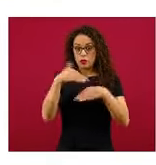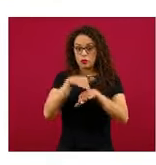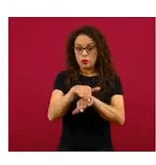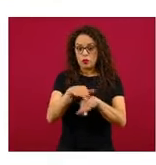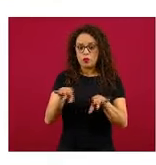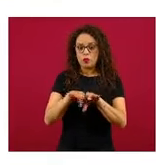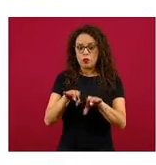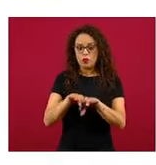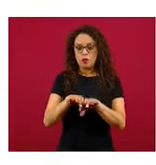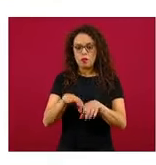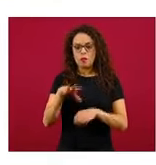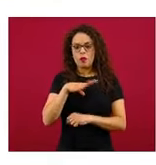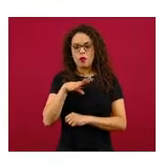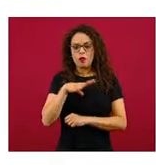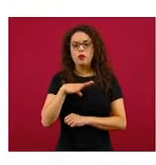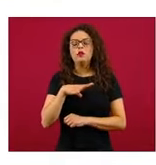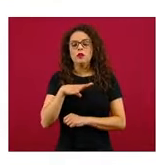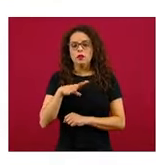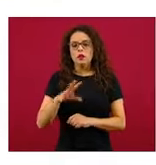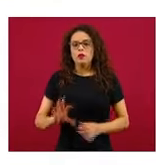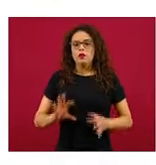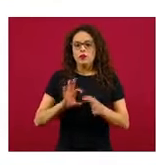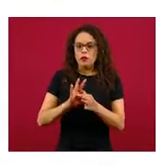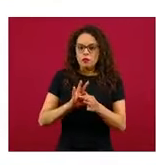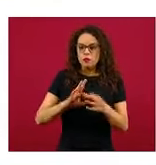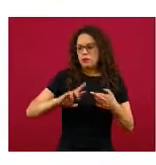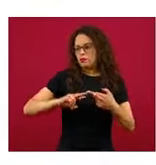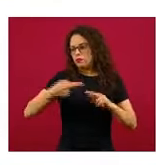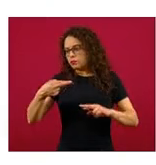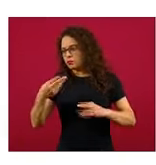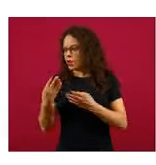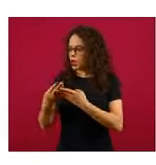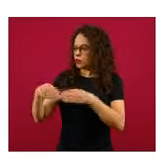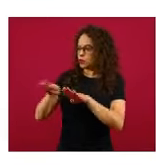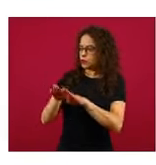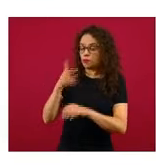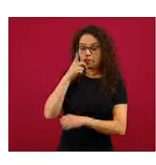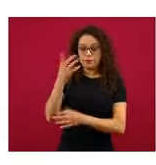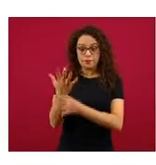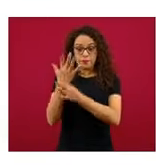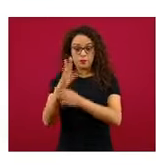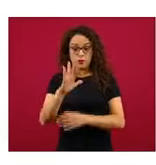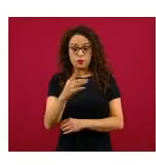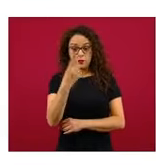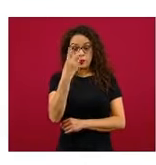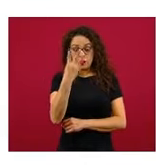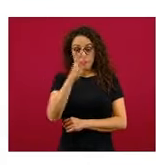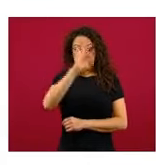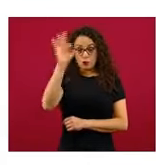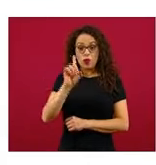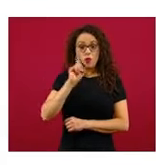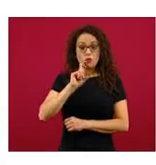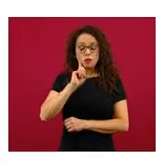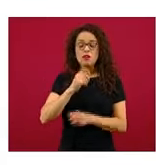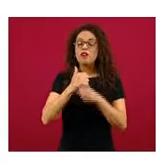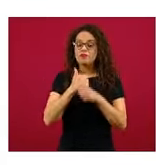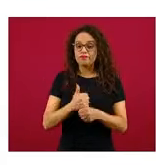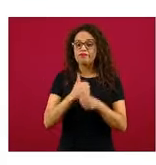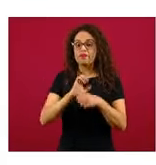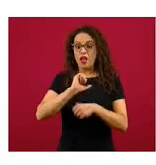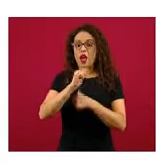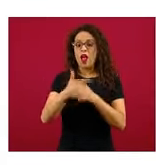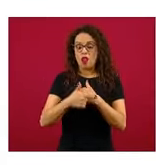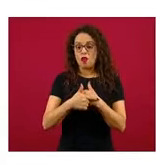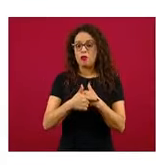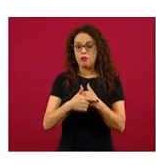de las relaciones en los hogares, nos dicen que el 53% de las mujeres han sufrido algún tipo de